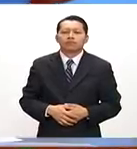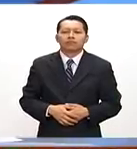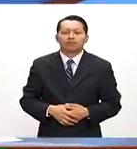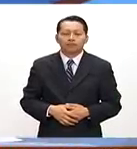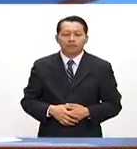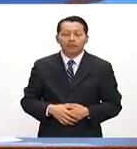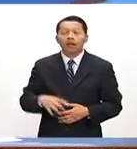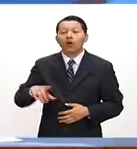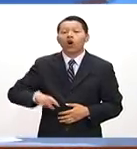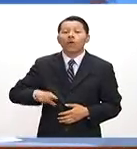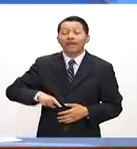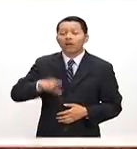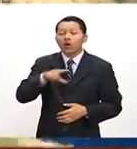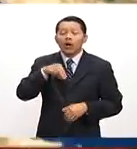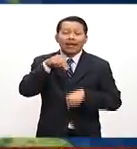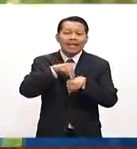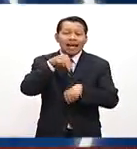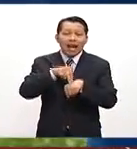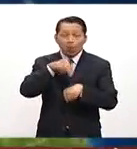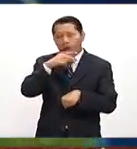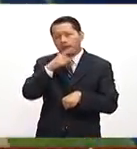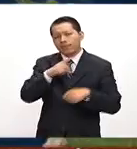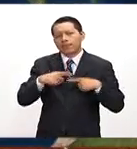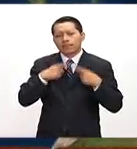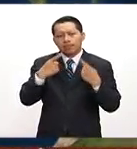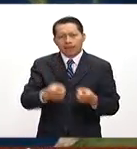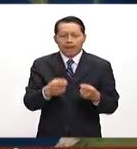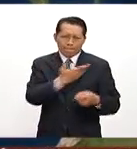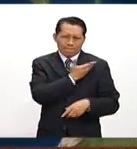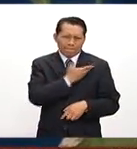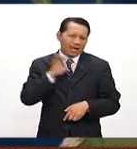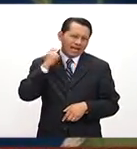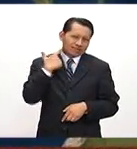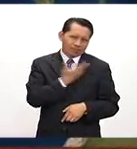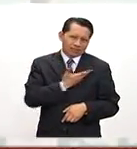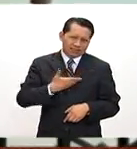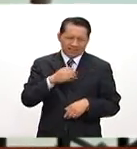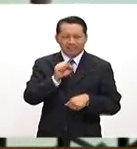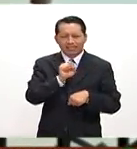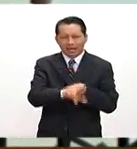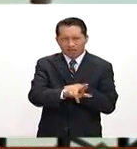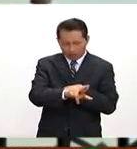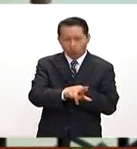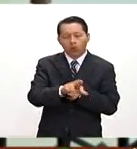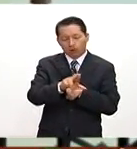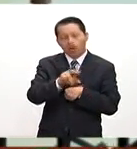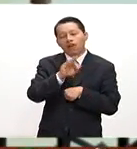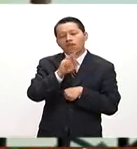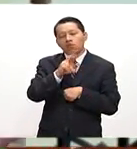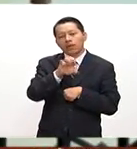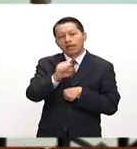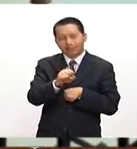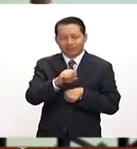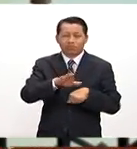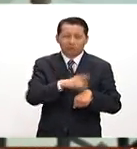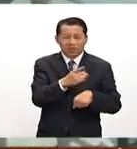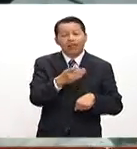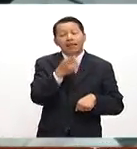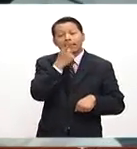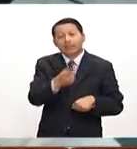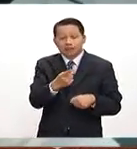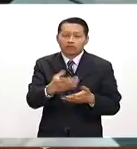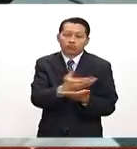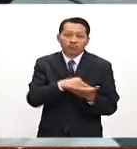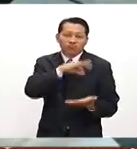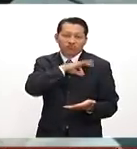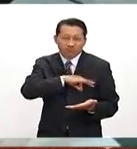Por su parte, el gobierno de Nicaragua otorgó asilo al expresidente de El Salvador, Mauricio Funes, investigado en su país por enriquecimiento ilícito